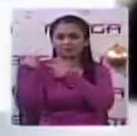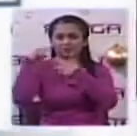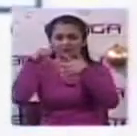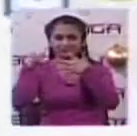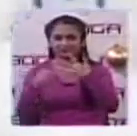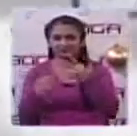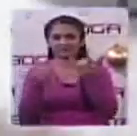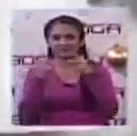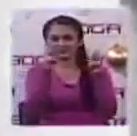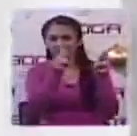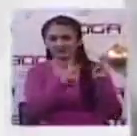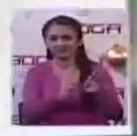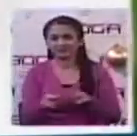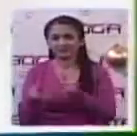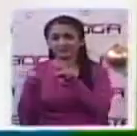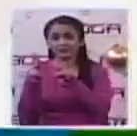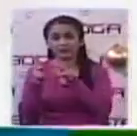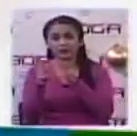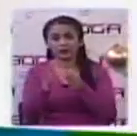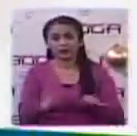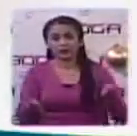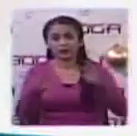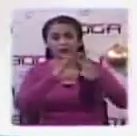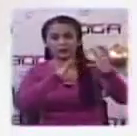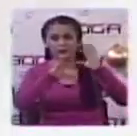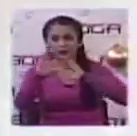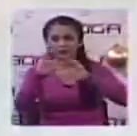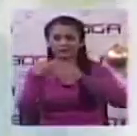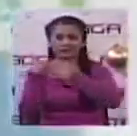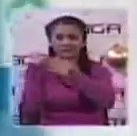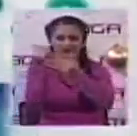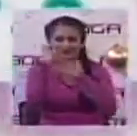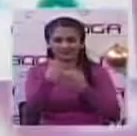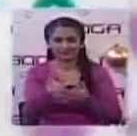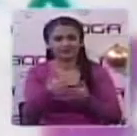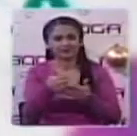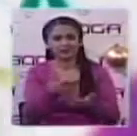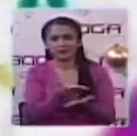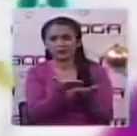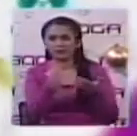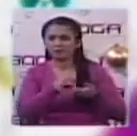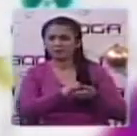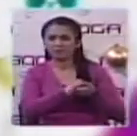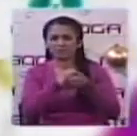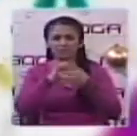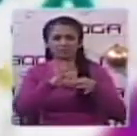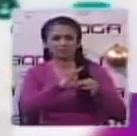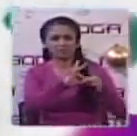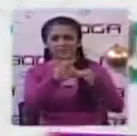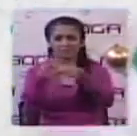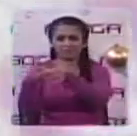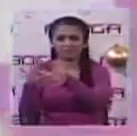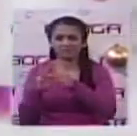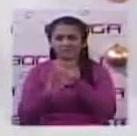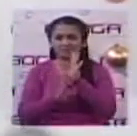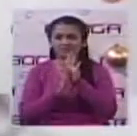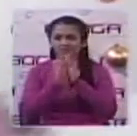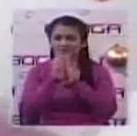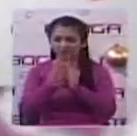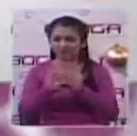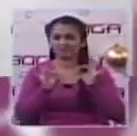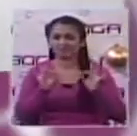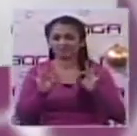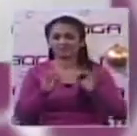comunicación interna es esencial a fin de establecer las directrices que logran un clima laboral idóneo y por ende trabajar en equipo para